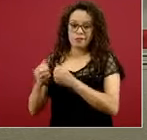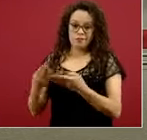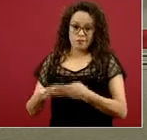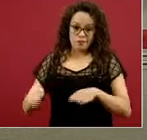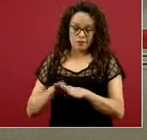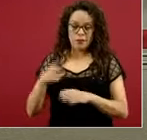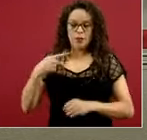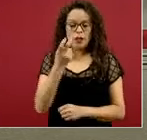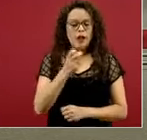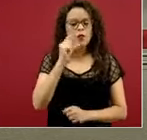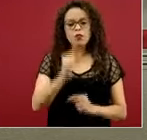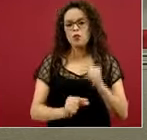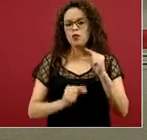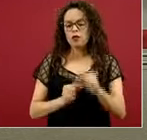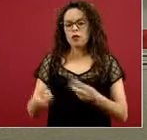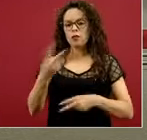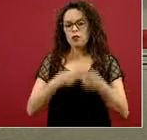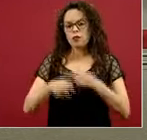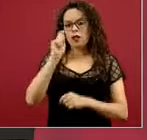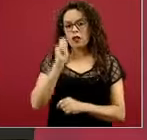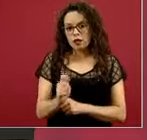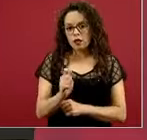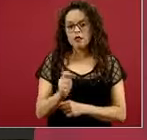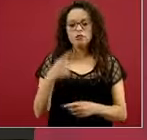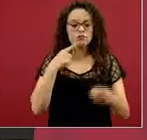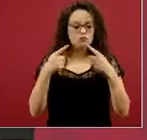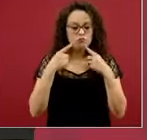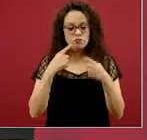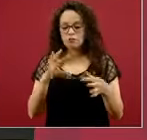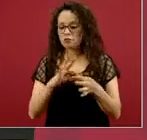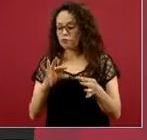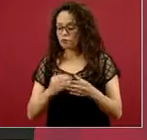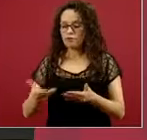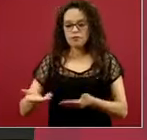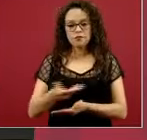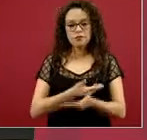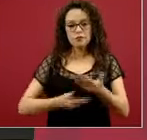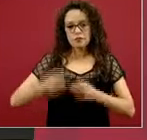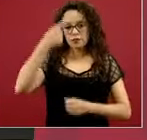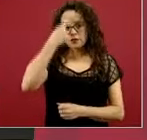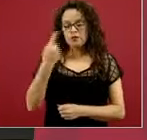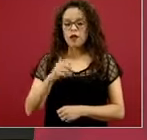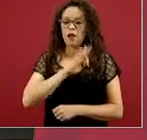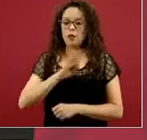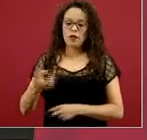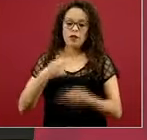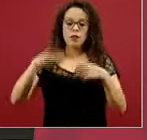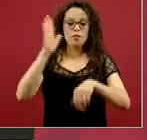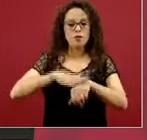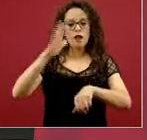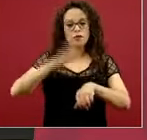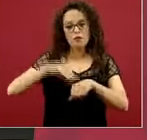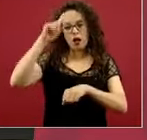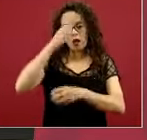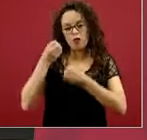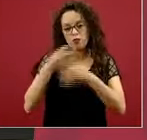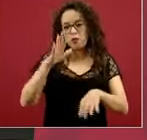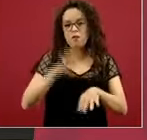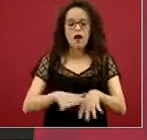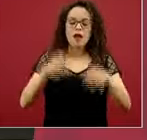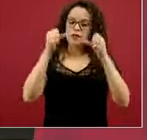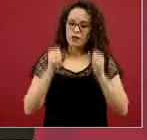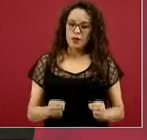la que poco a poco hay que ir generando estos consensos para poder tener recomendaciones contundentes, ¿no? Pero